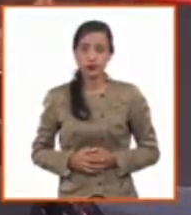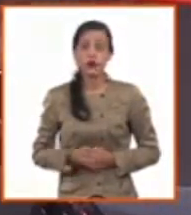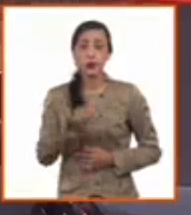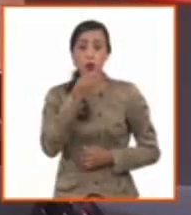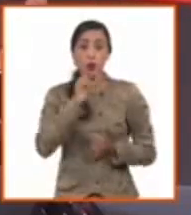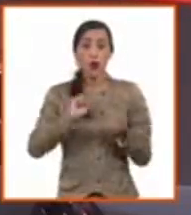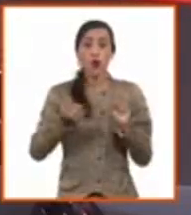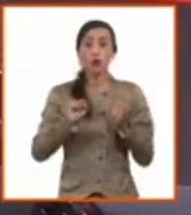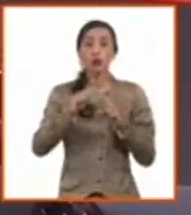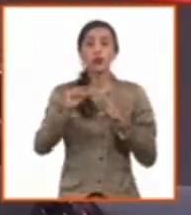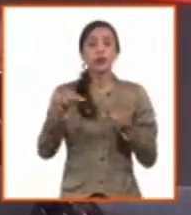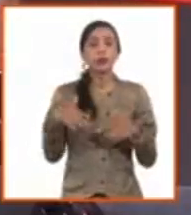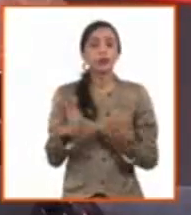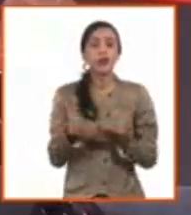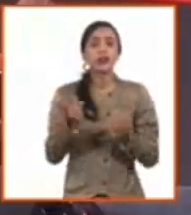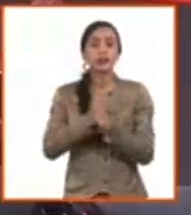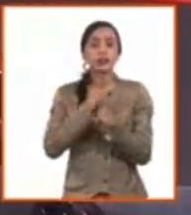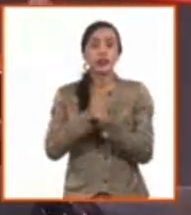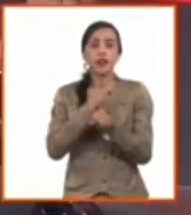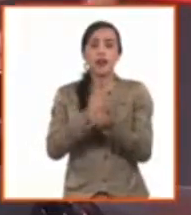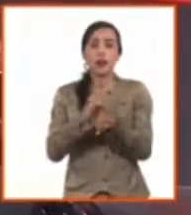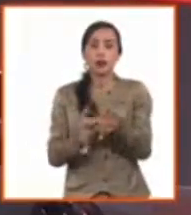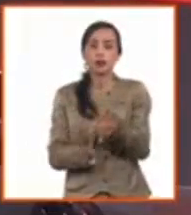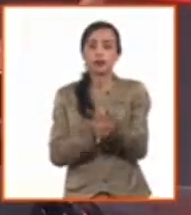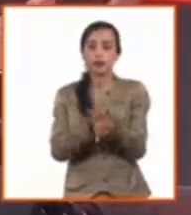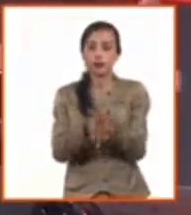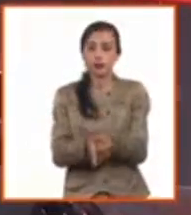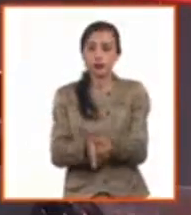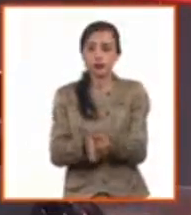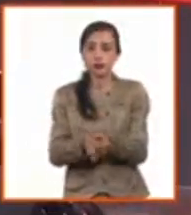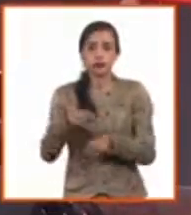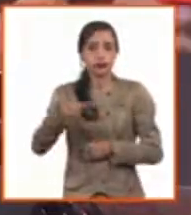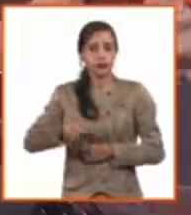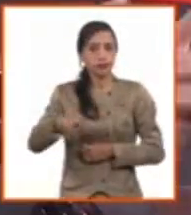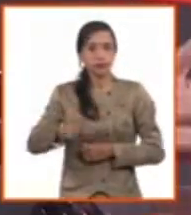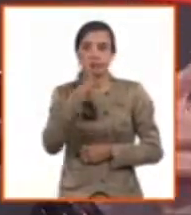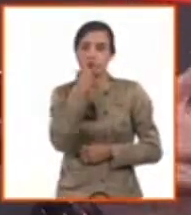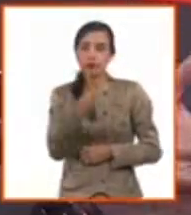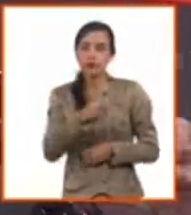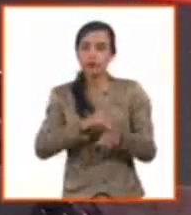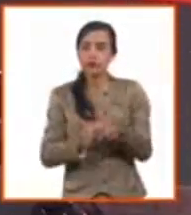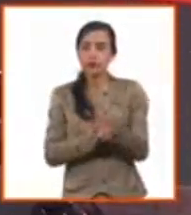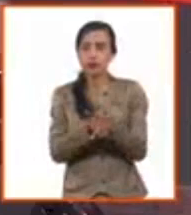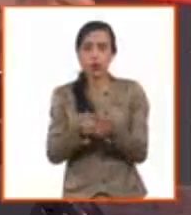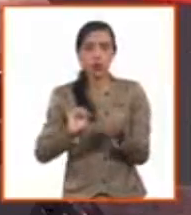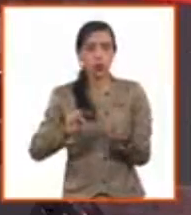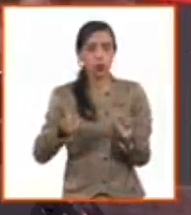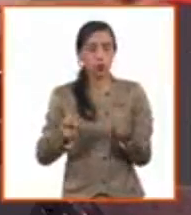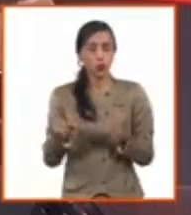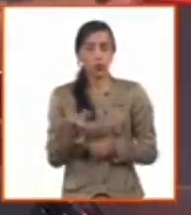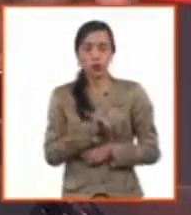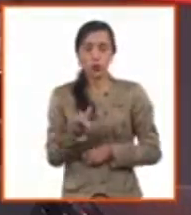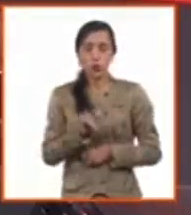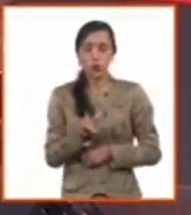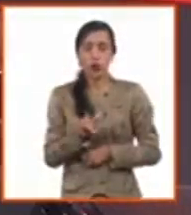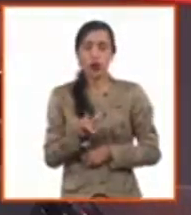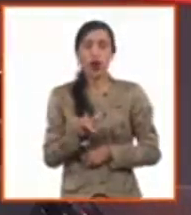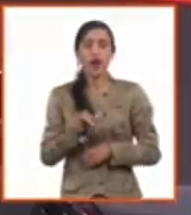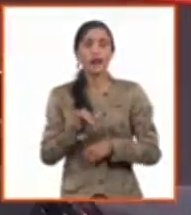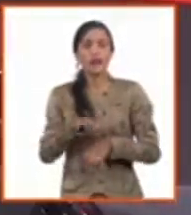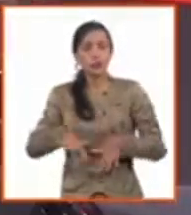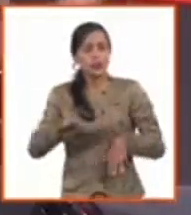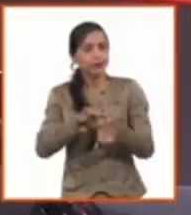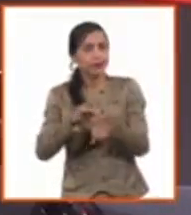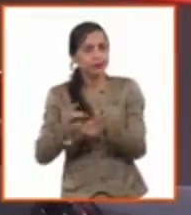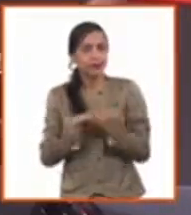el control de tenemos asociado a la gestión del agua en su sistematización en su enfrentamiento en su control desde el punto vista